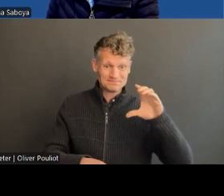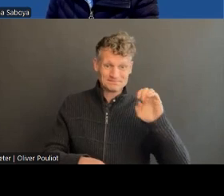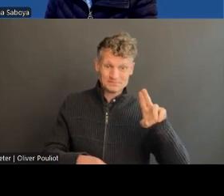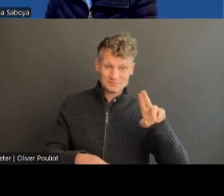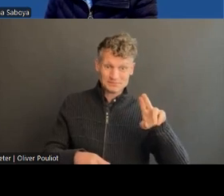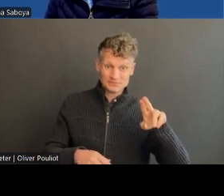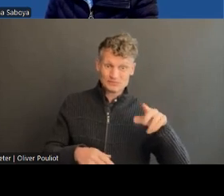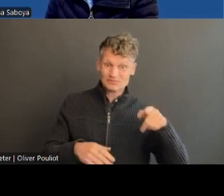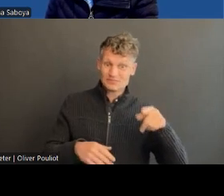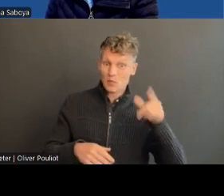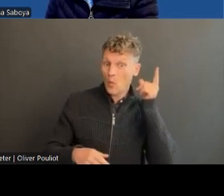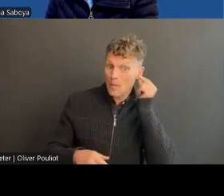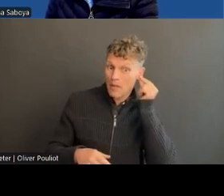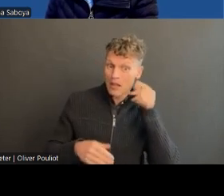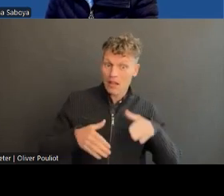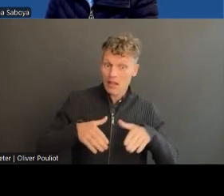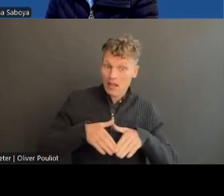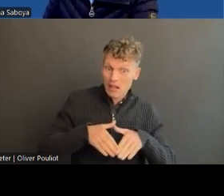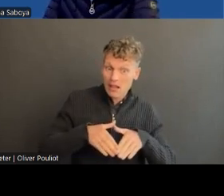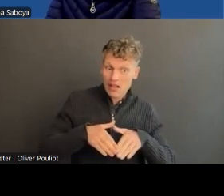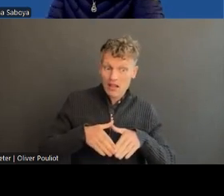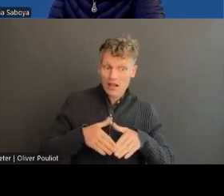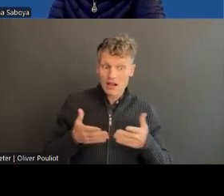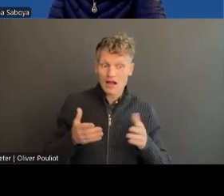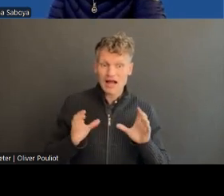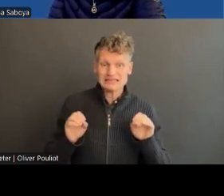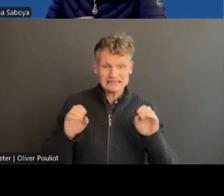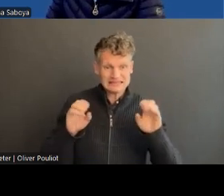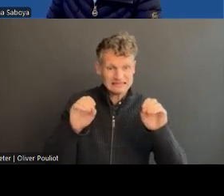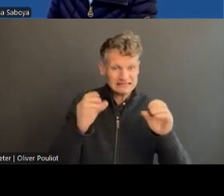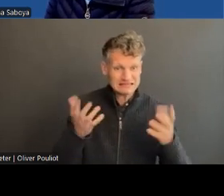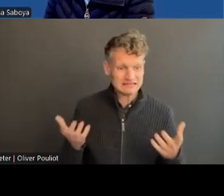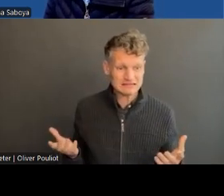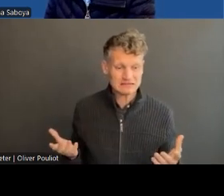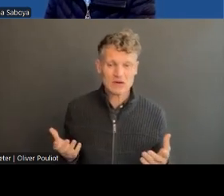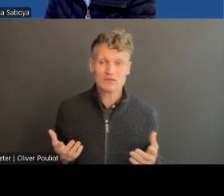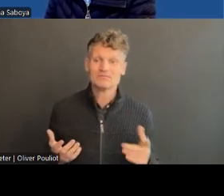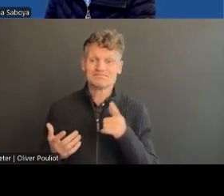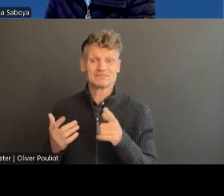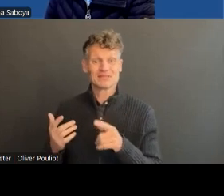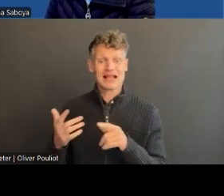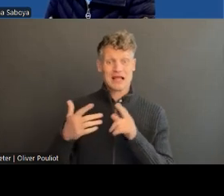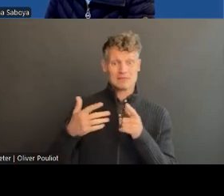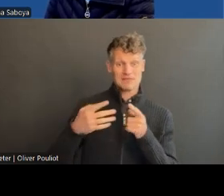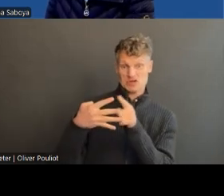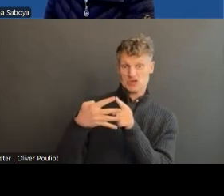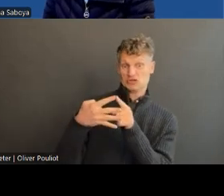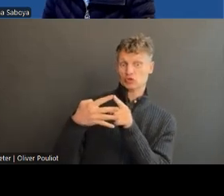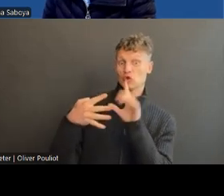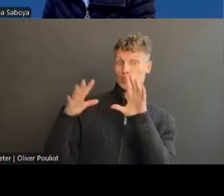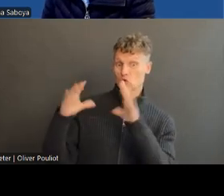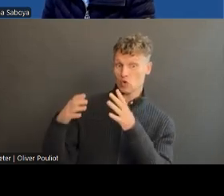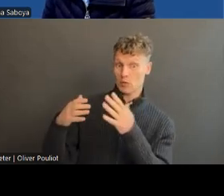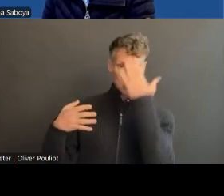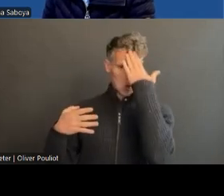grupo y esta es una región que bien puede acelerar los esfuerzos entablados. Al siguiente grupo